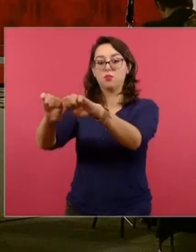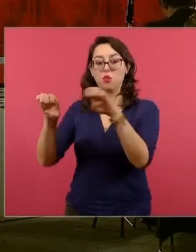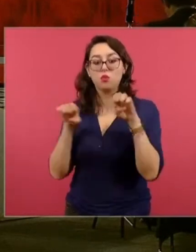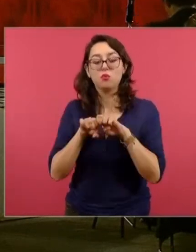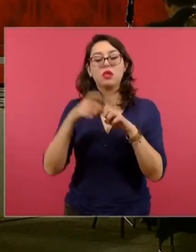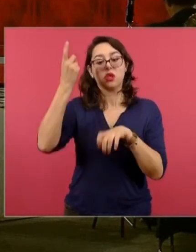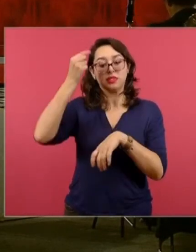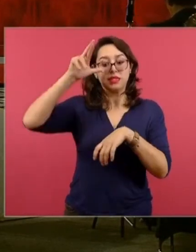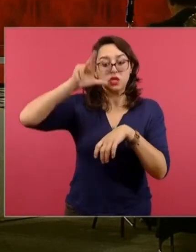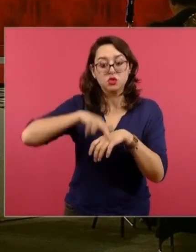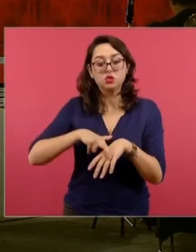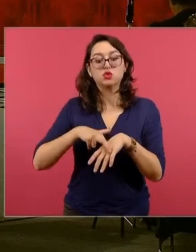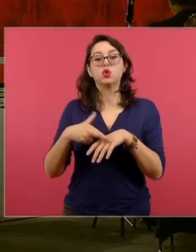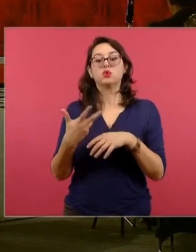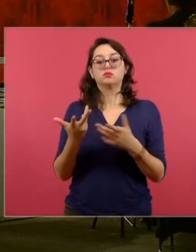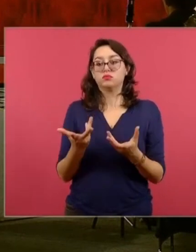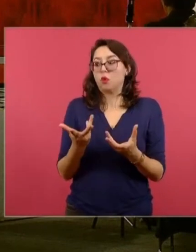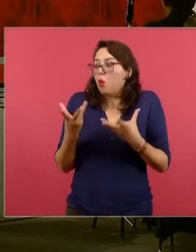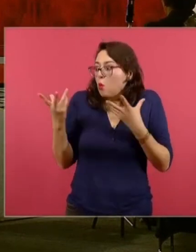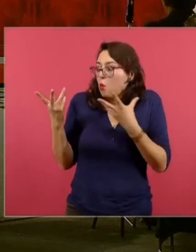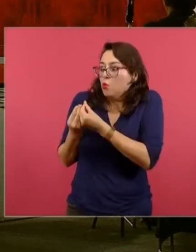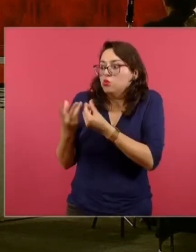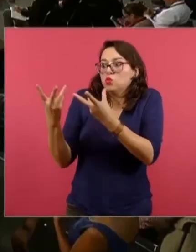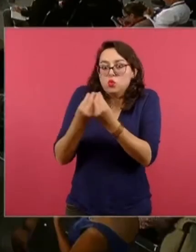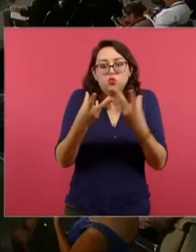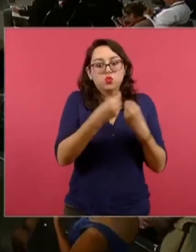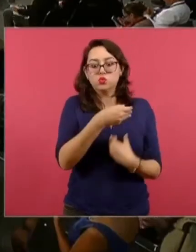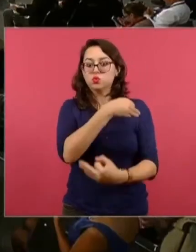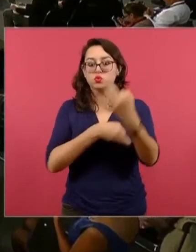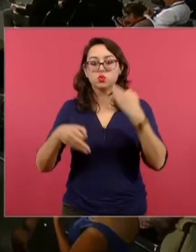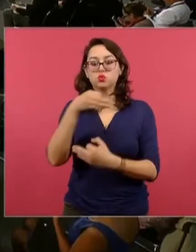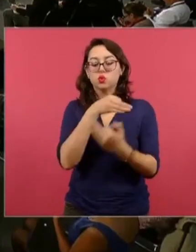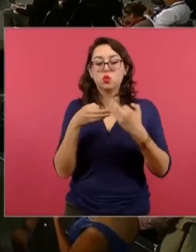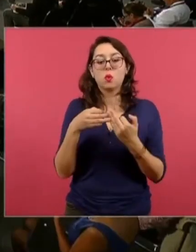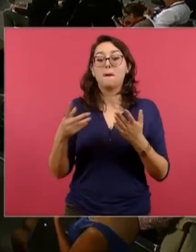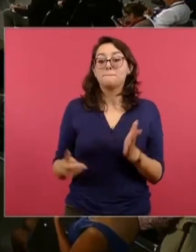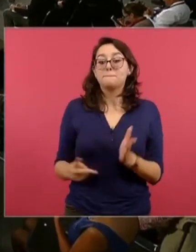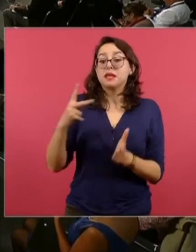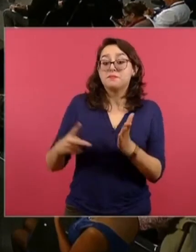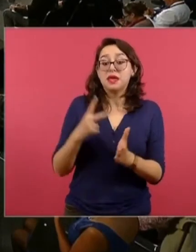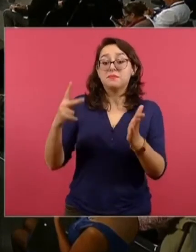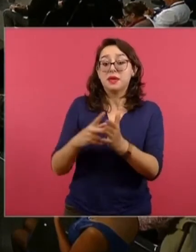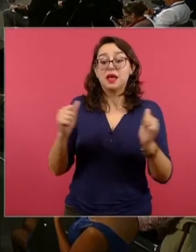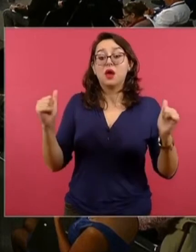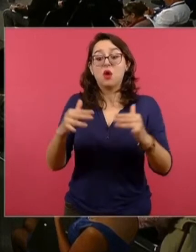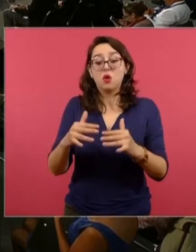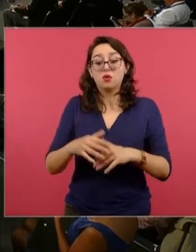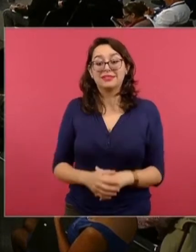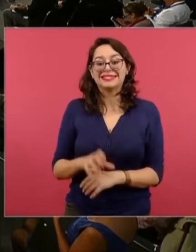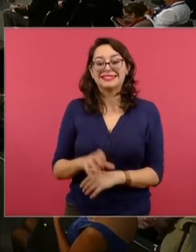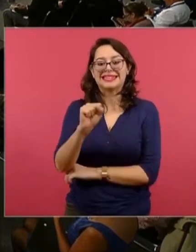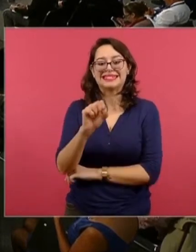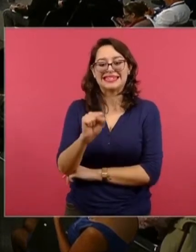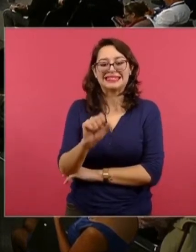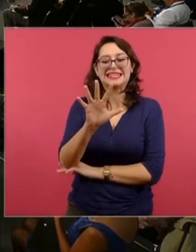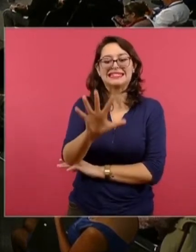la dirección general. ¿Cuántas sesiones hubieron? 65 sesiones virtuales tuvimos